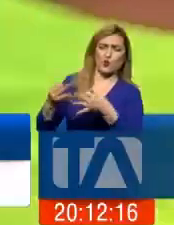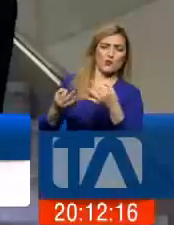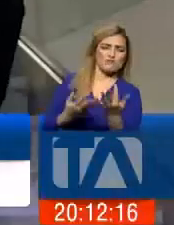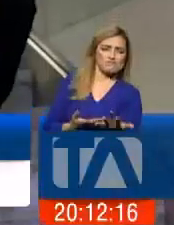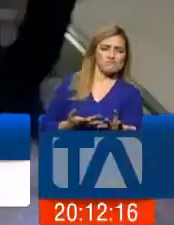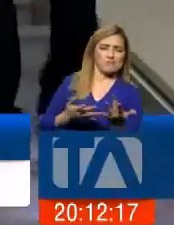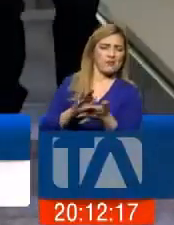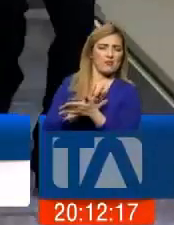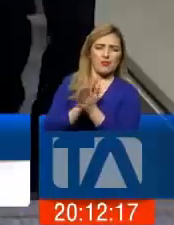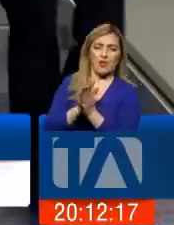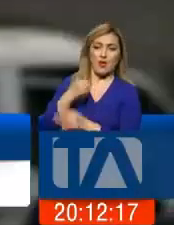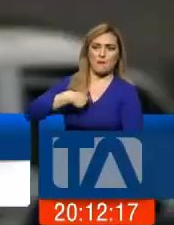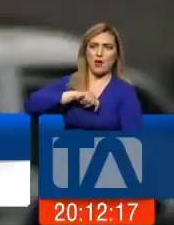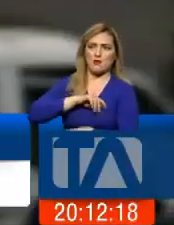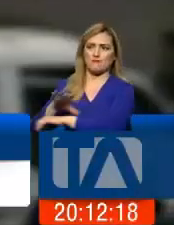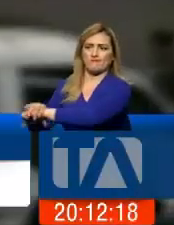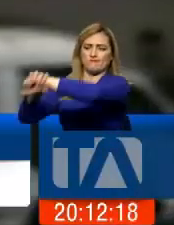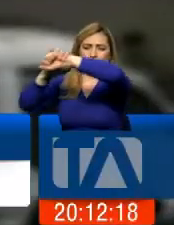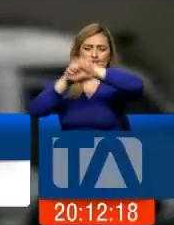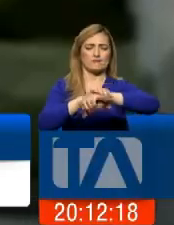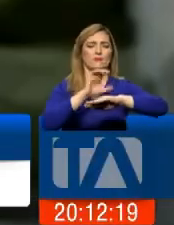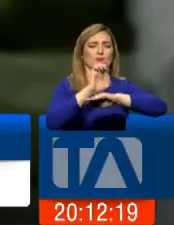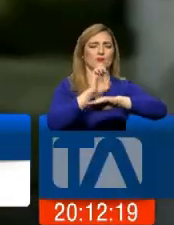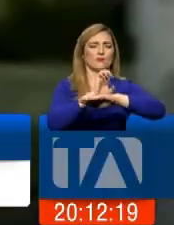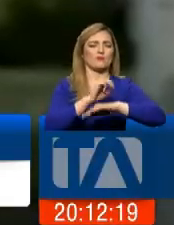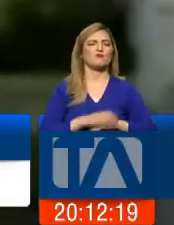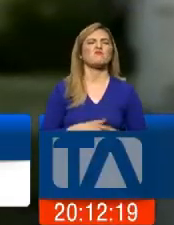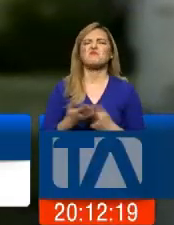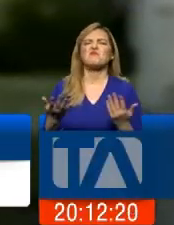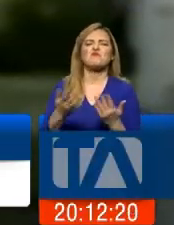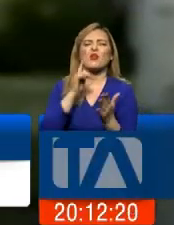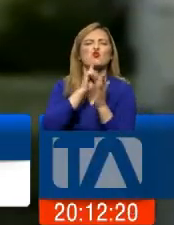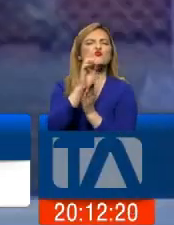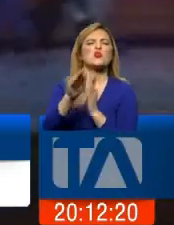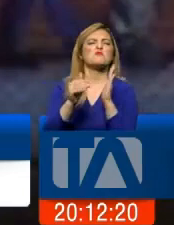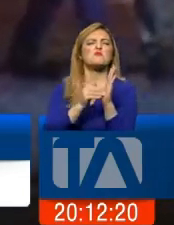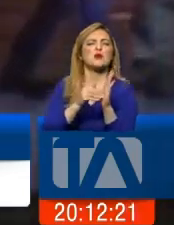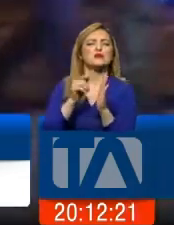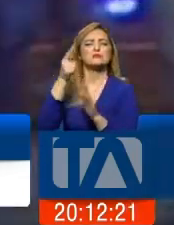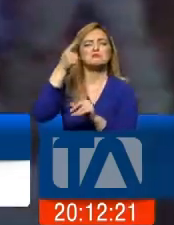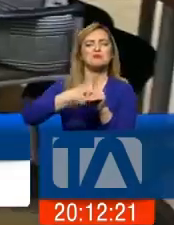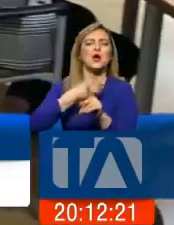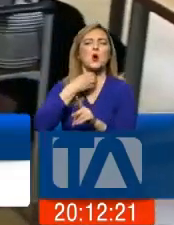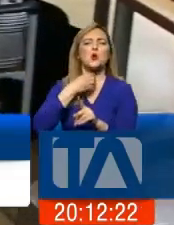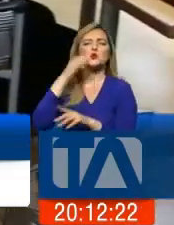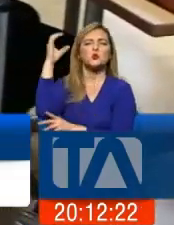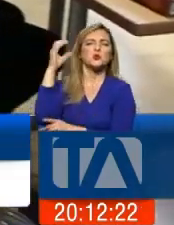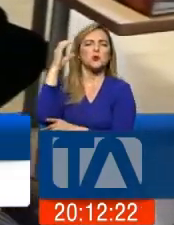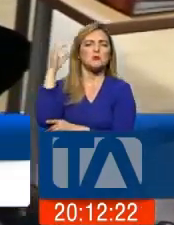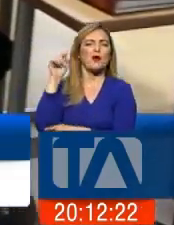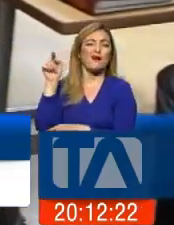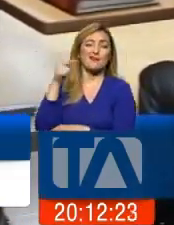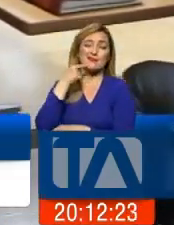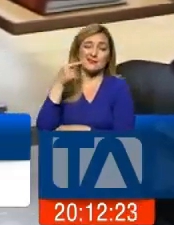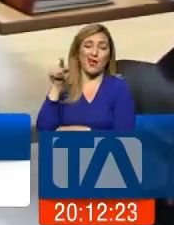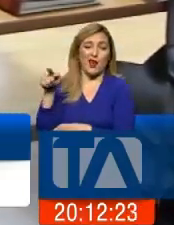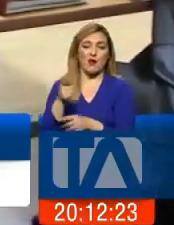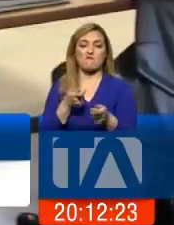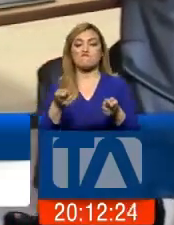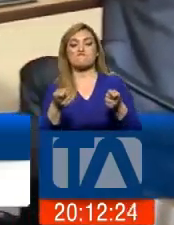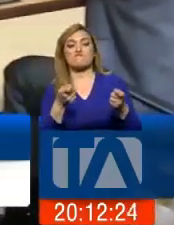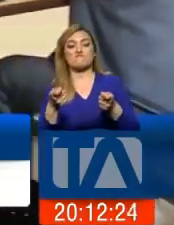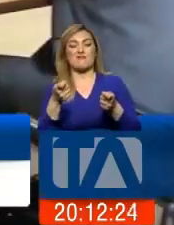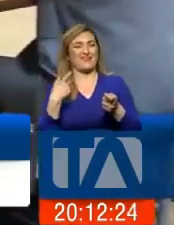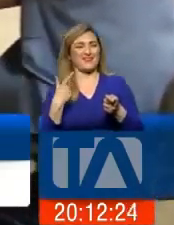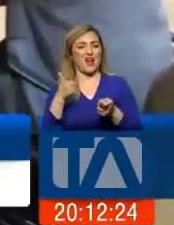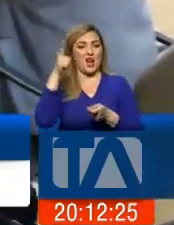al activista político Fernando Balda, un hecho que ocurrió en Bogotá, Colombia, en agosto de 2012. La diligencia se desarrolló por una hora